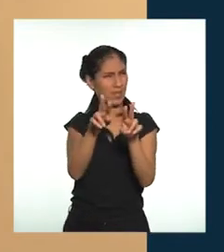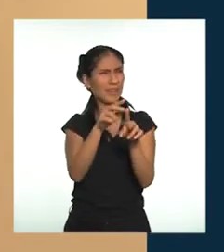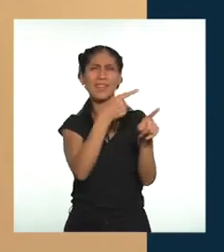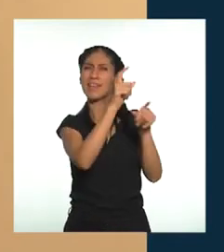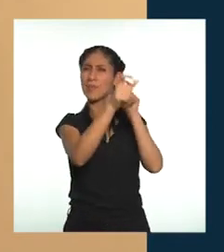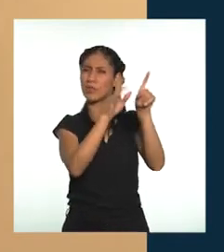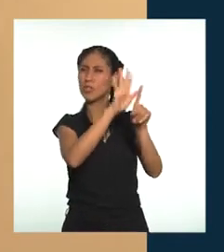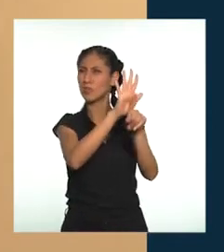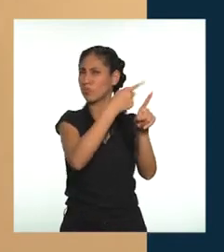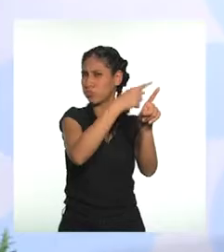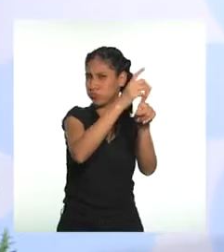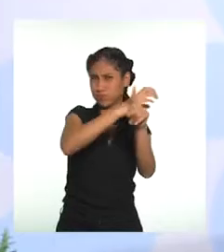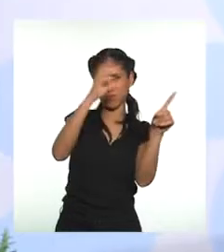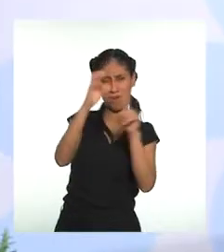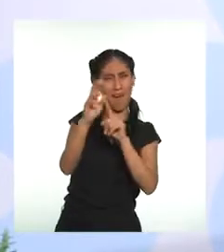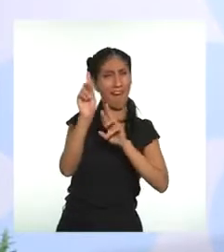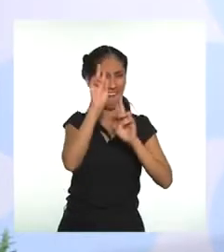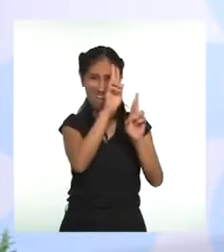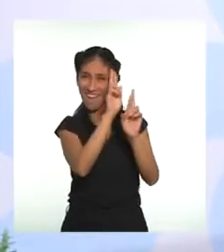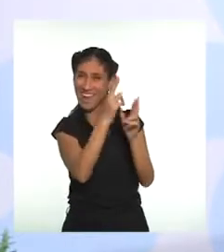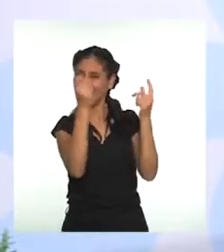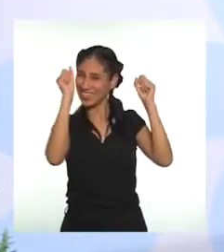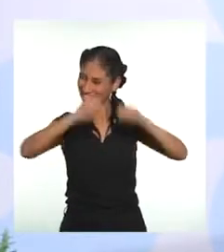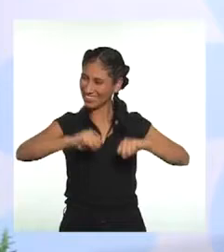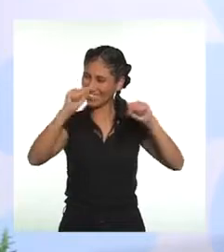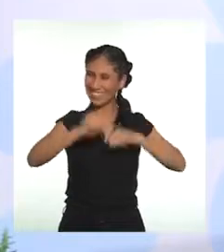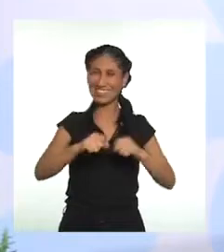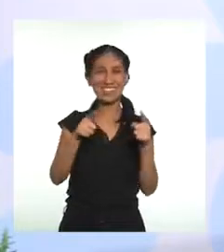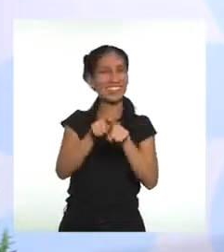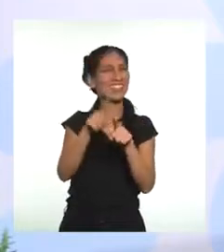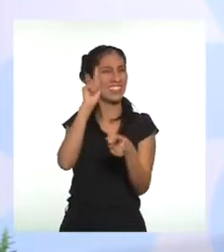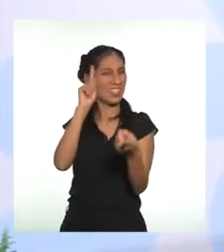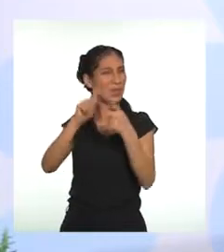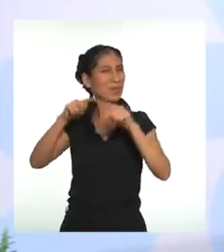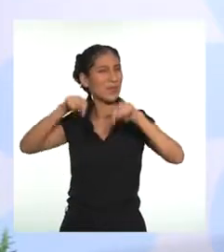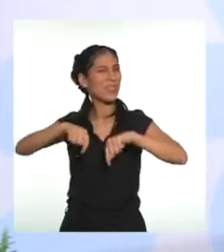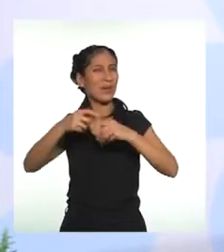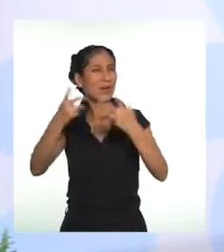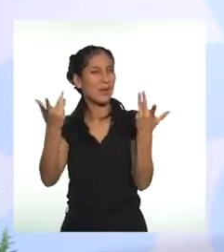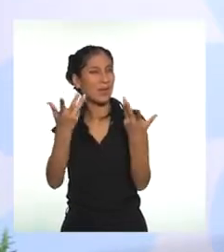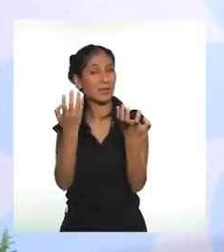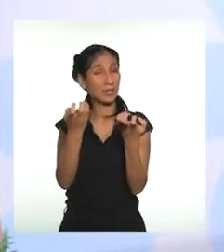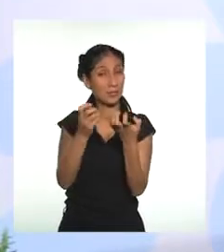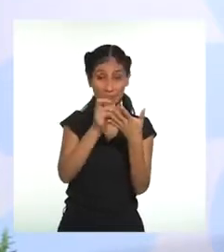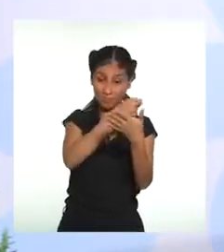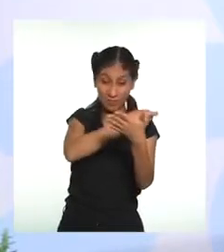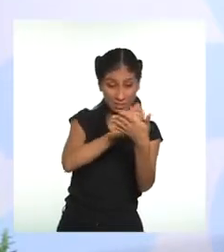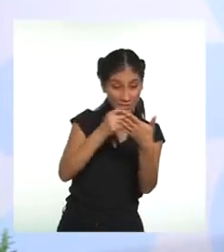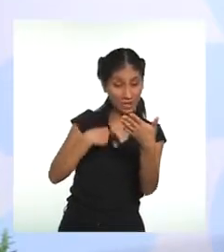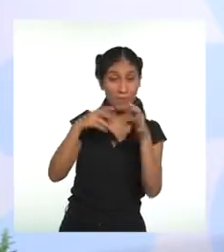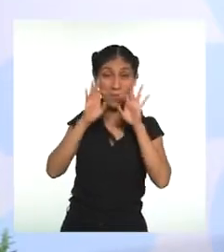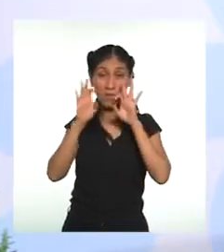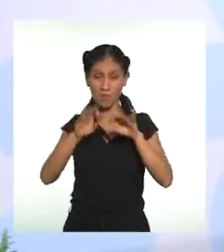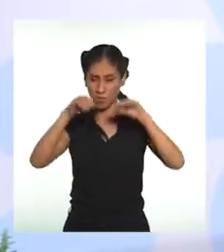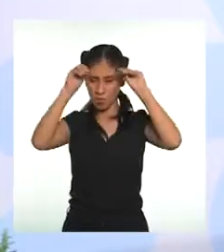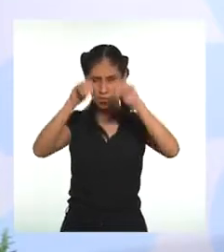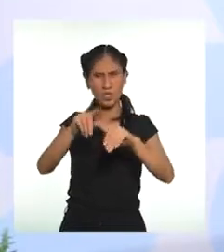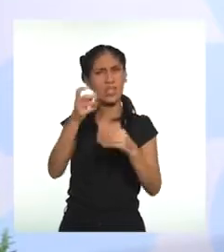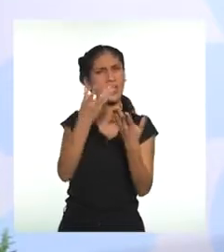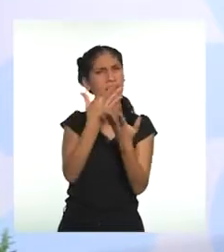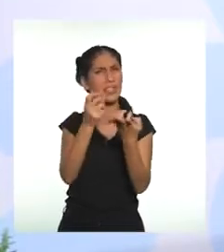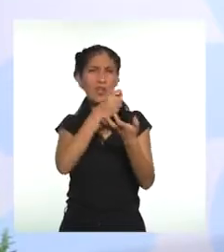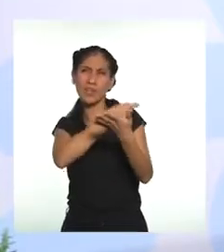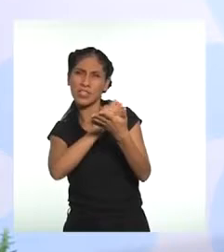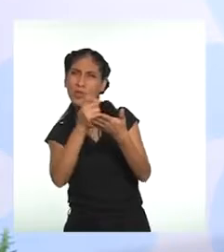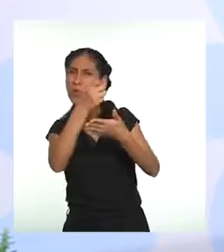diversidad, Andrea. Ese es nuestro objetivo. Y en ese sentido, quiero escribir en mis redes sociales un texto